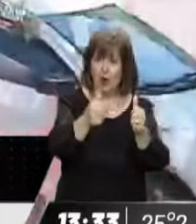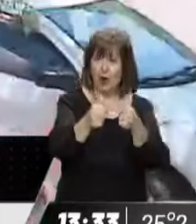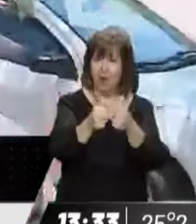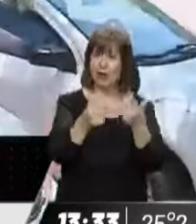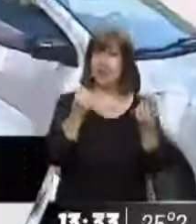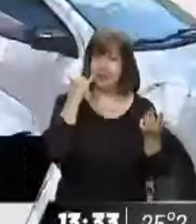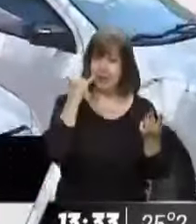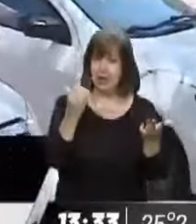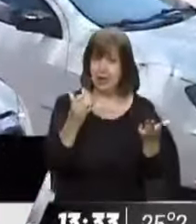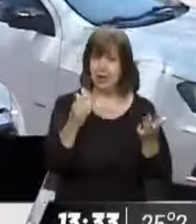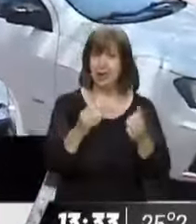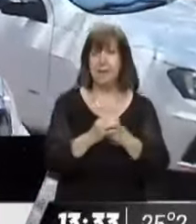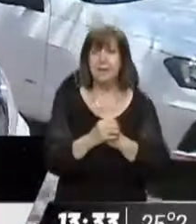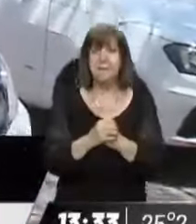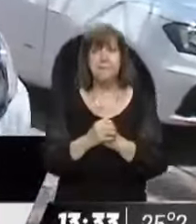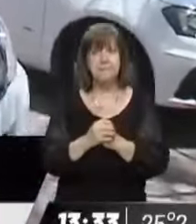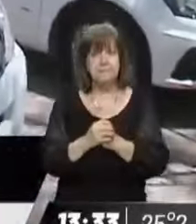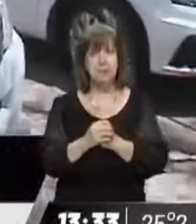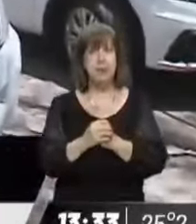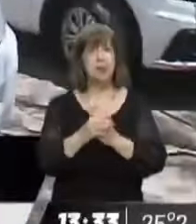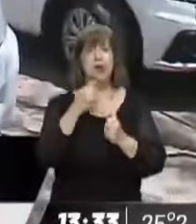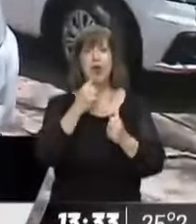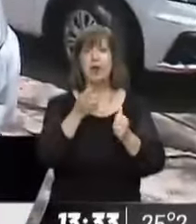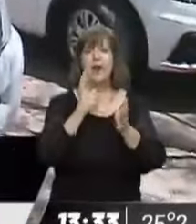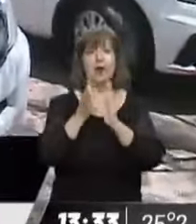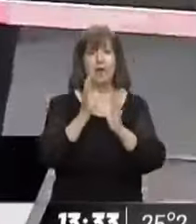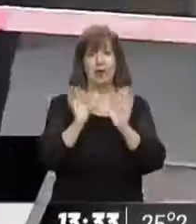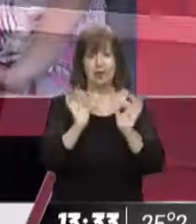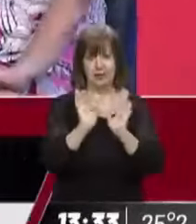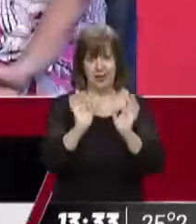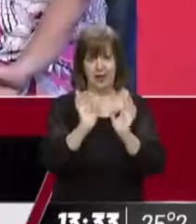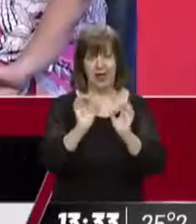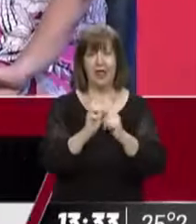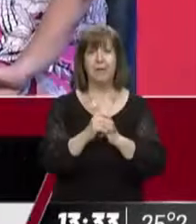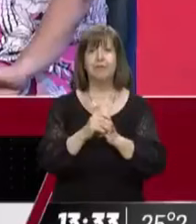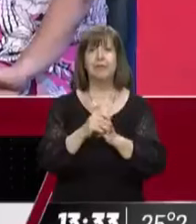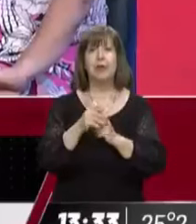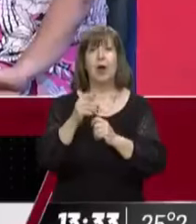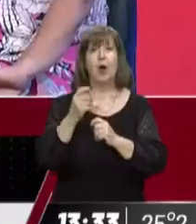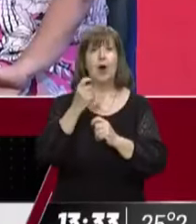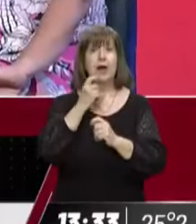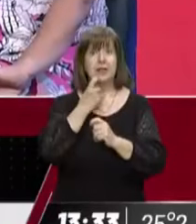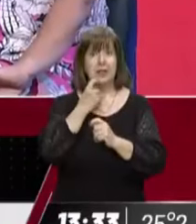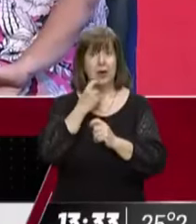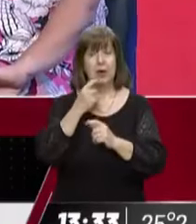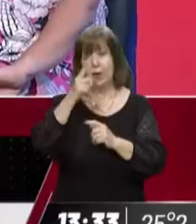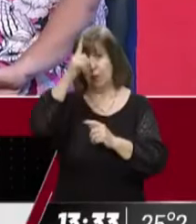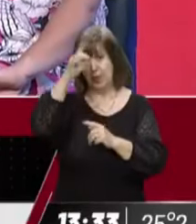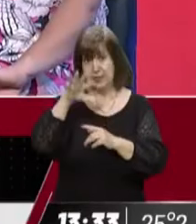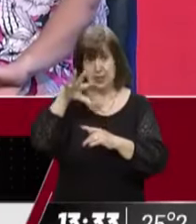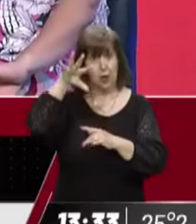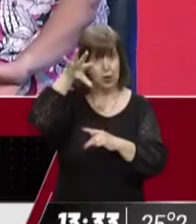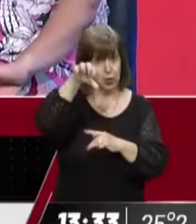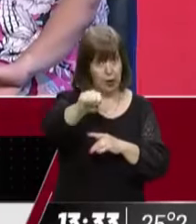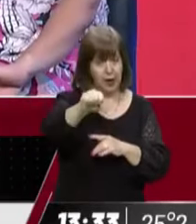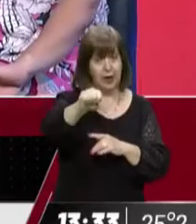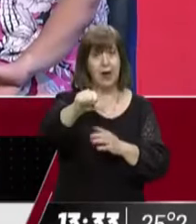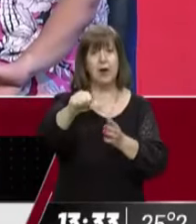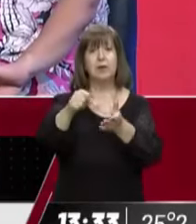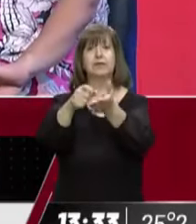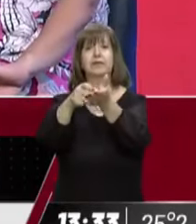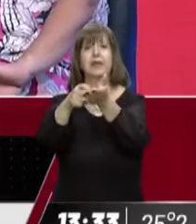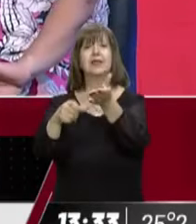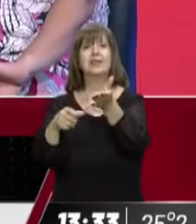Próximas horas serán analizados celulares y un par de tarjetas SIM que le fueron sustraídas al femicida, como